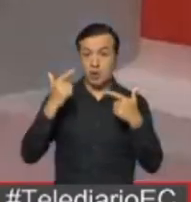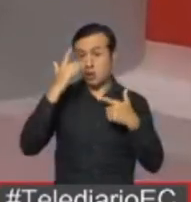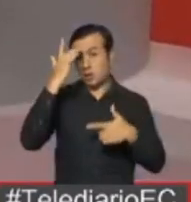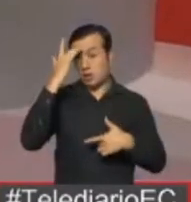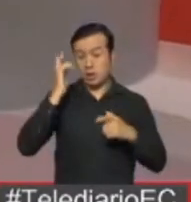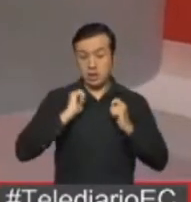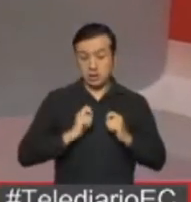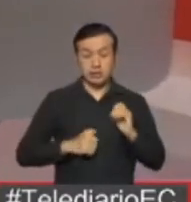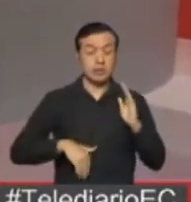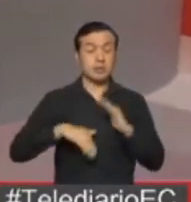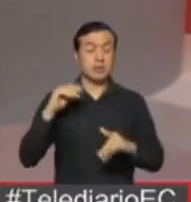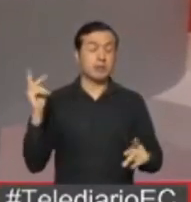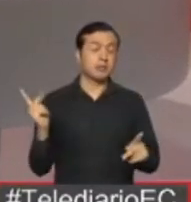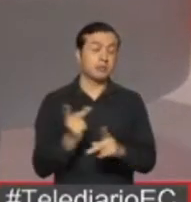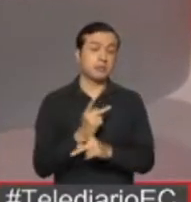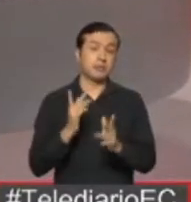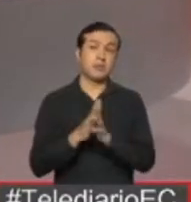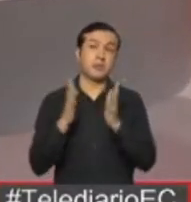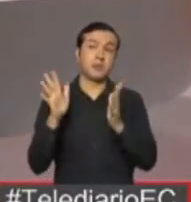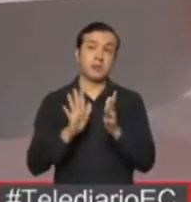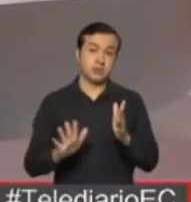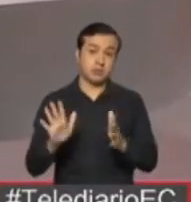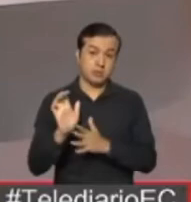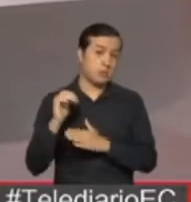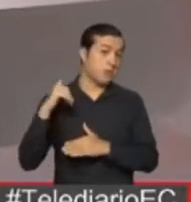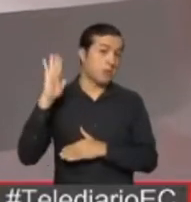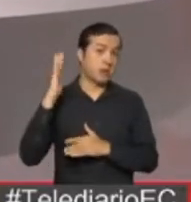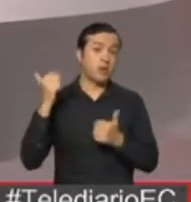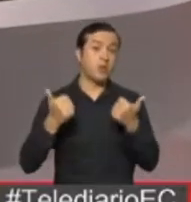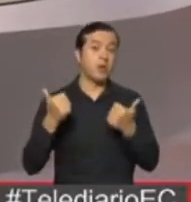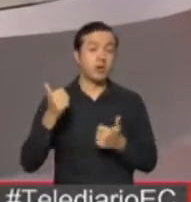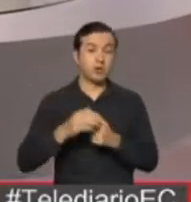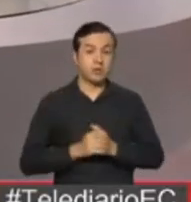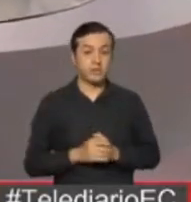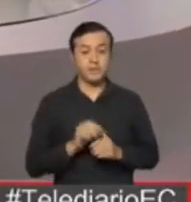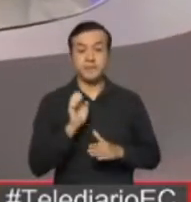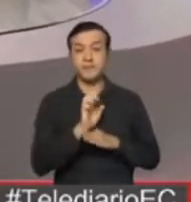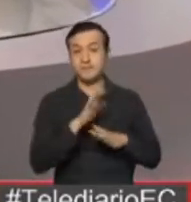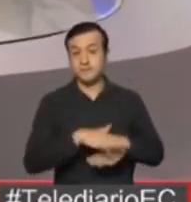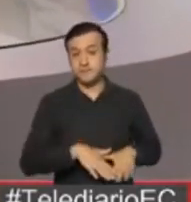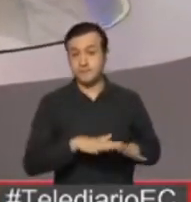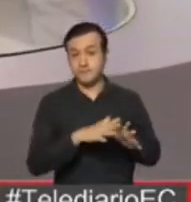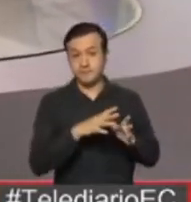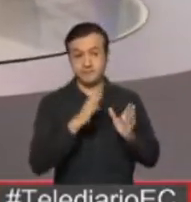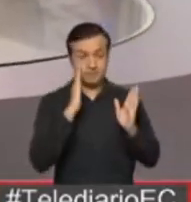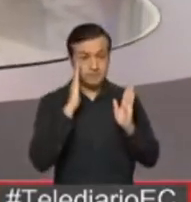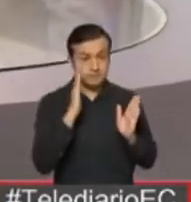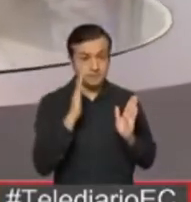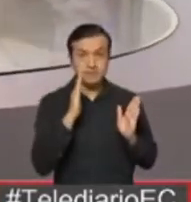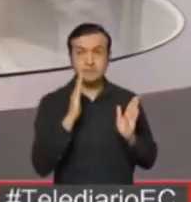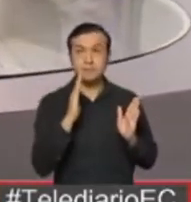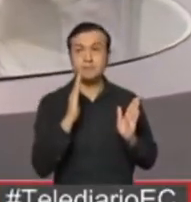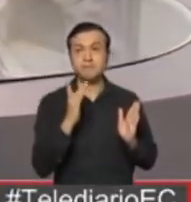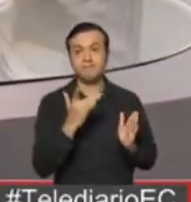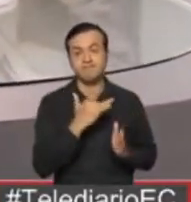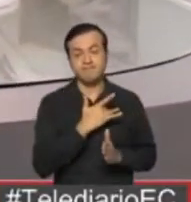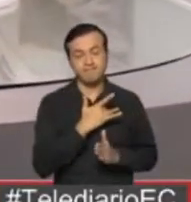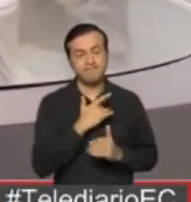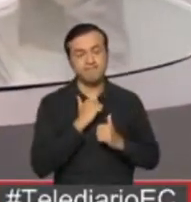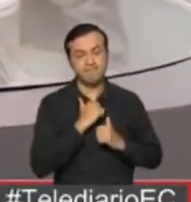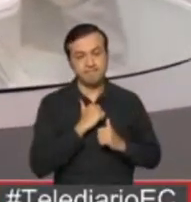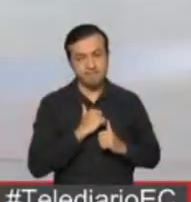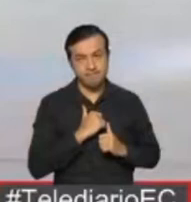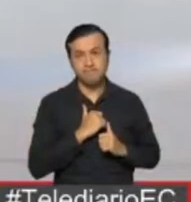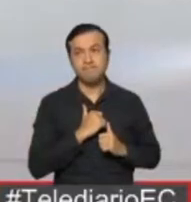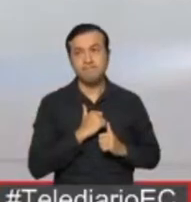más frecuentes o más comunes en el ecuador en el ecuador a diferencia de lo que escuchábamos lastanosa mente un